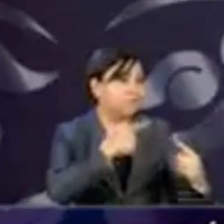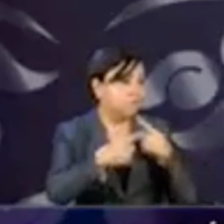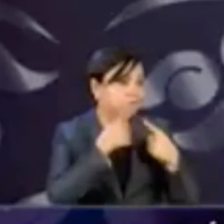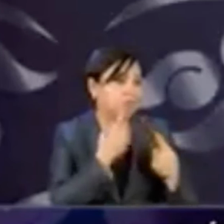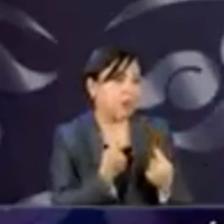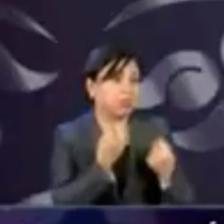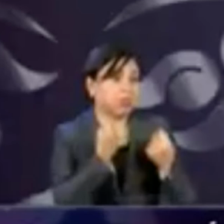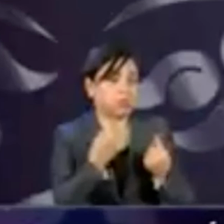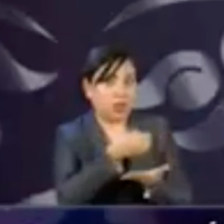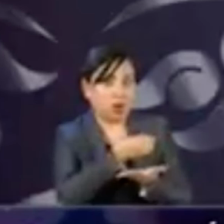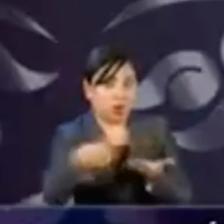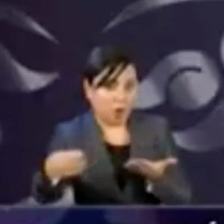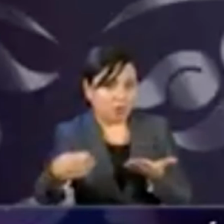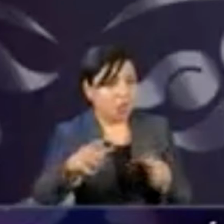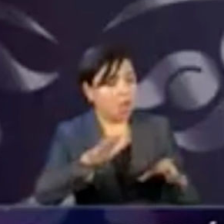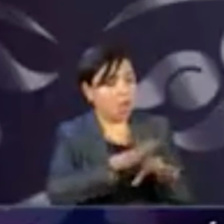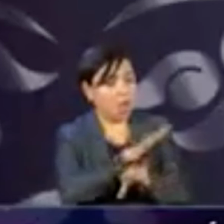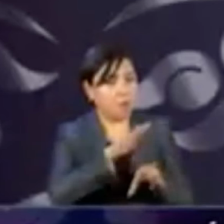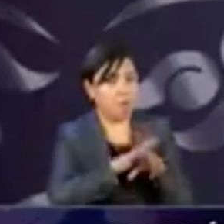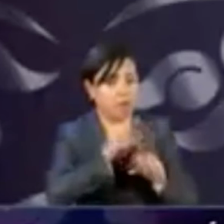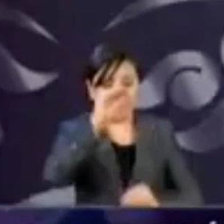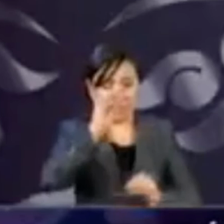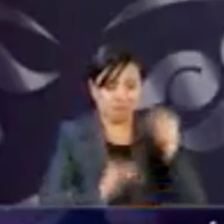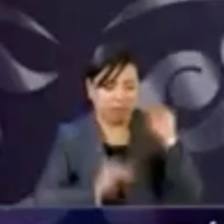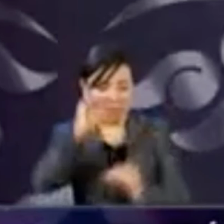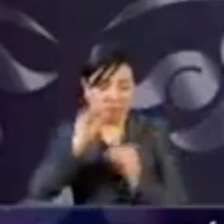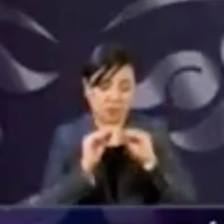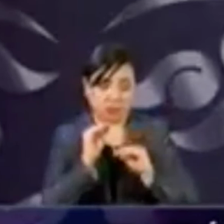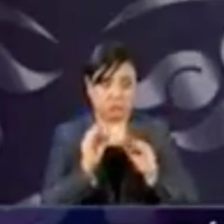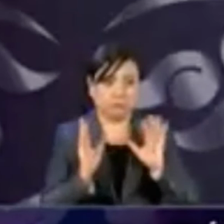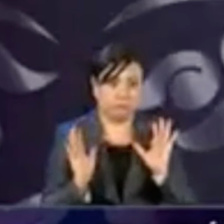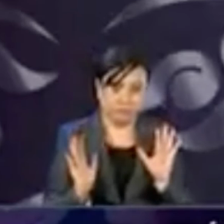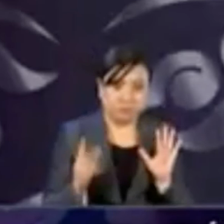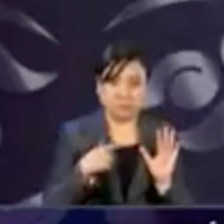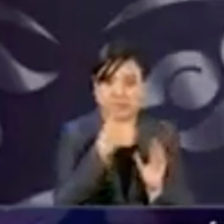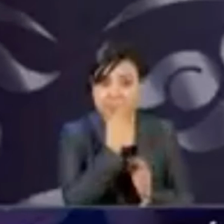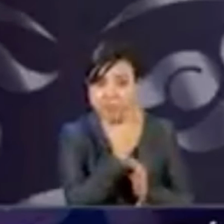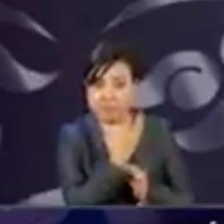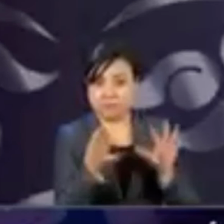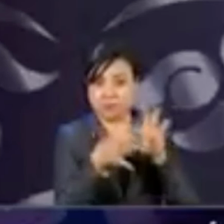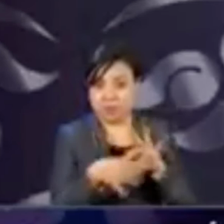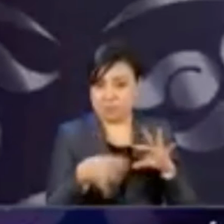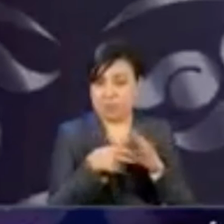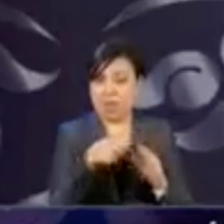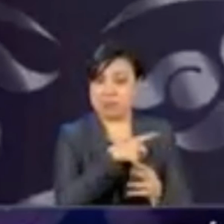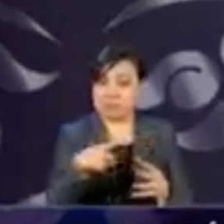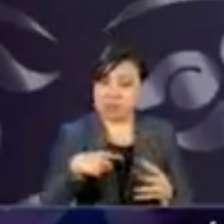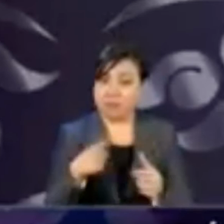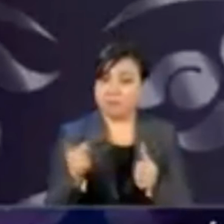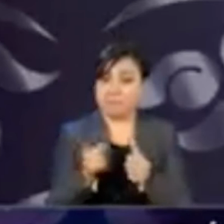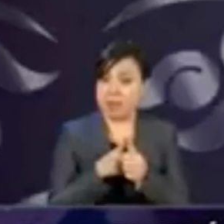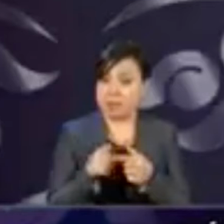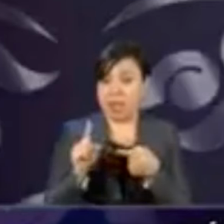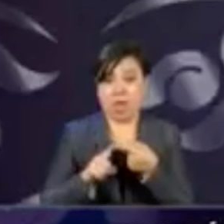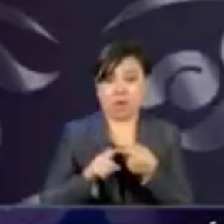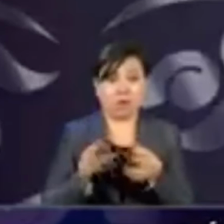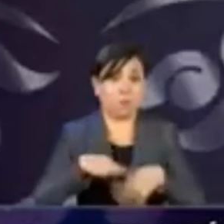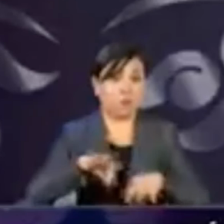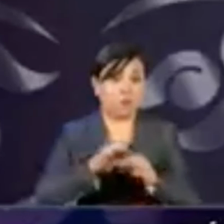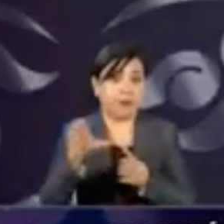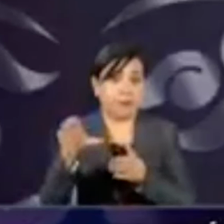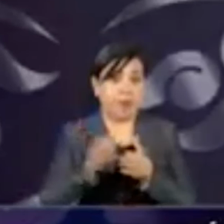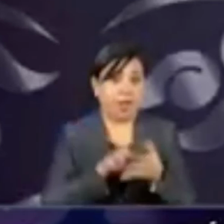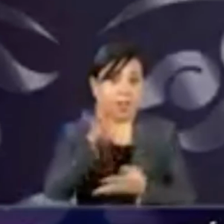se habla de que tiene que primero desarrollarse esta política por cierto no se